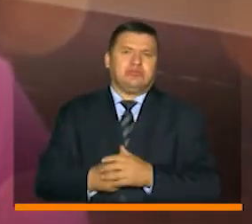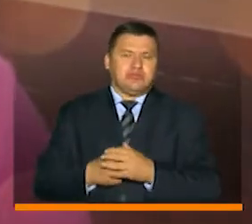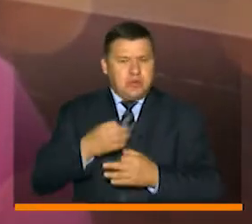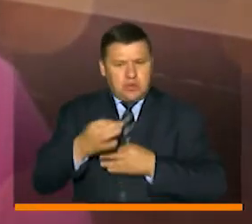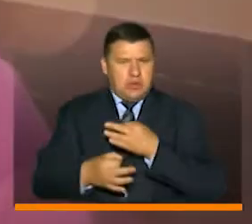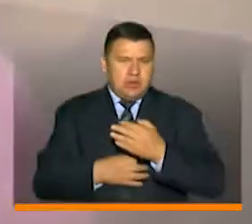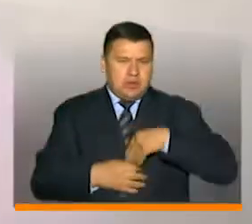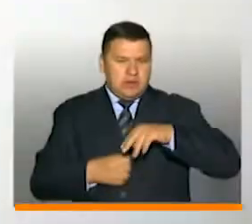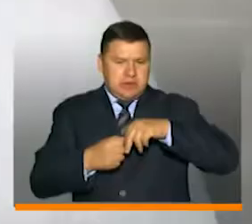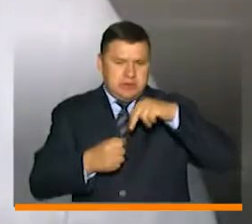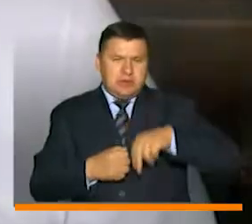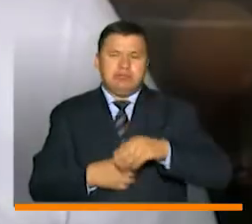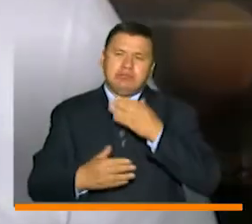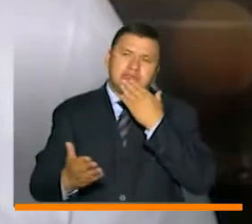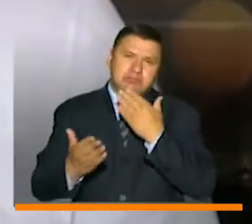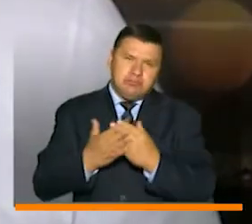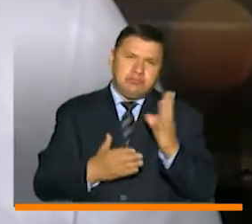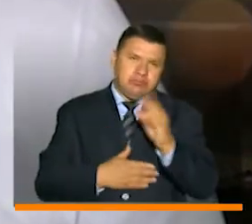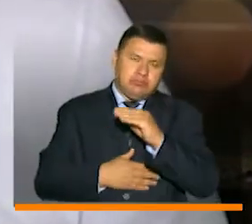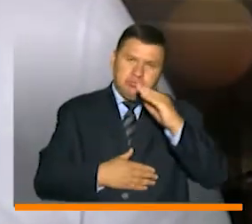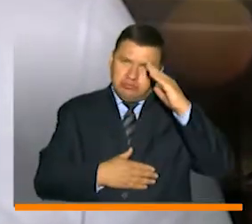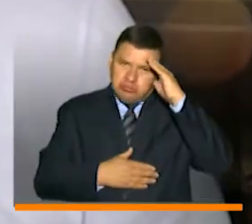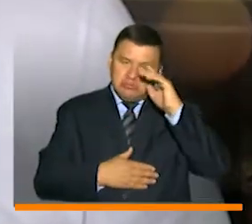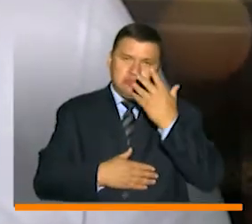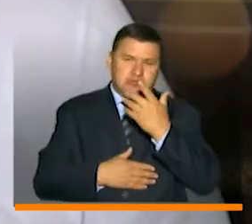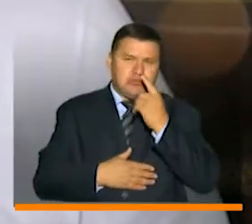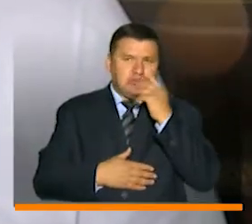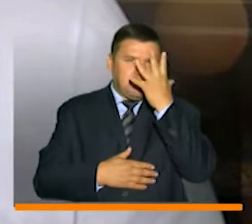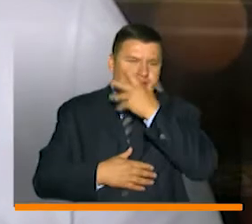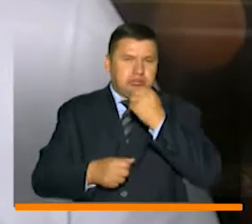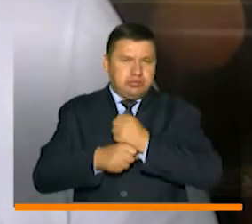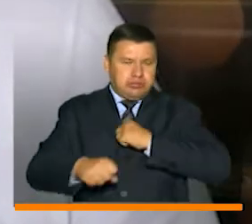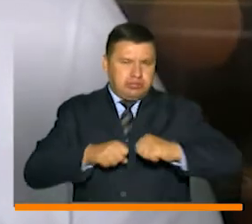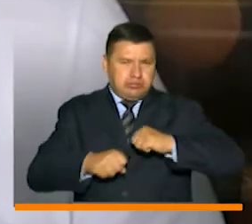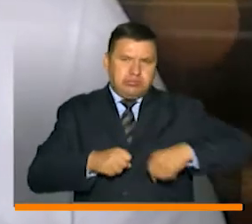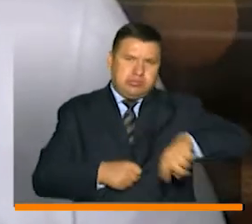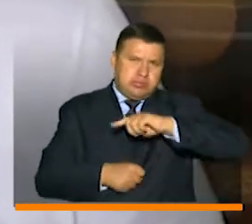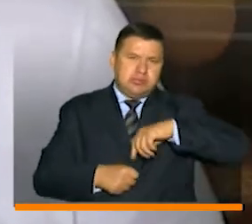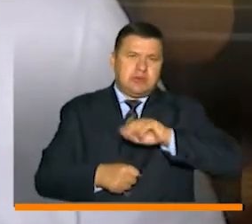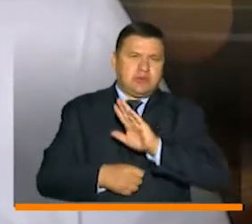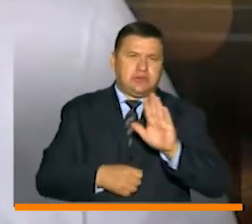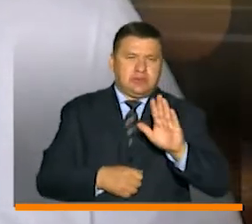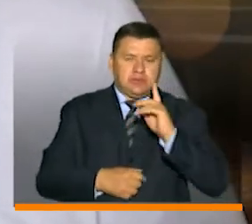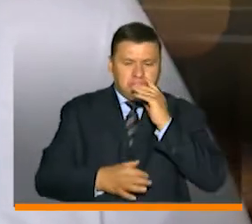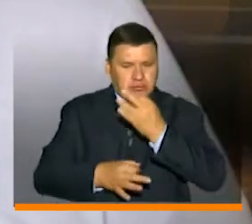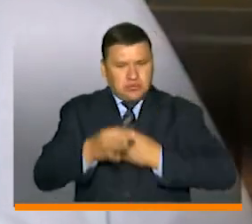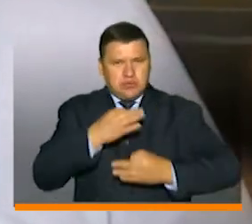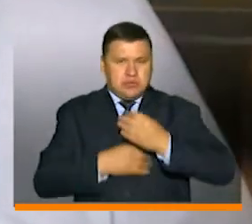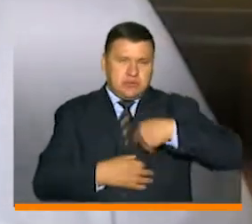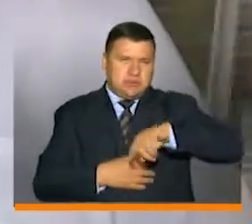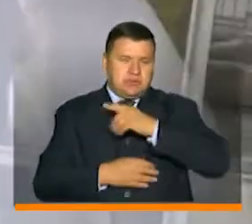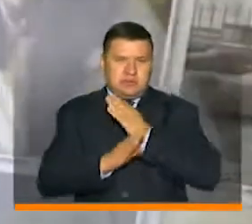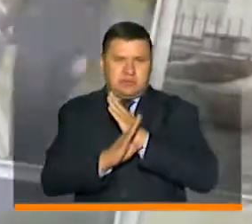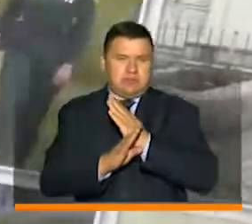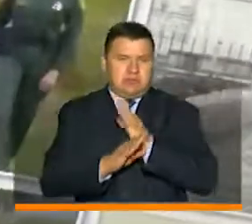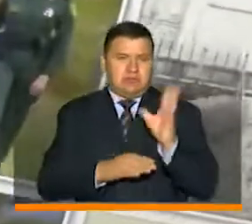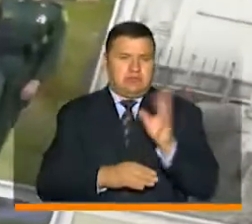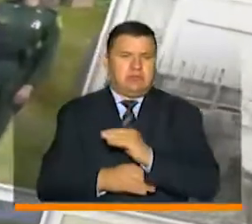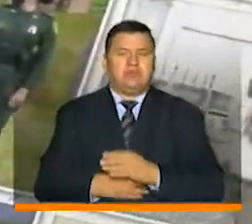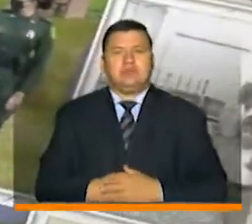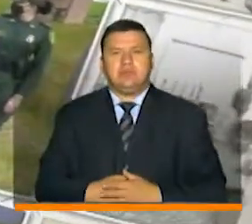cuidar siempre a los ciudadanos. Gracias, policía, por tan bonita labor que hacen ustedes al cuidarnos y al protegernos de todo